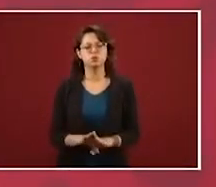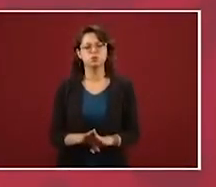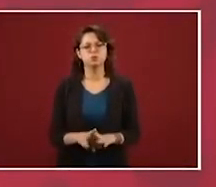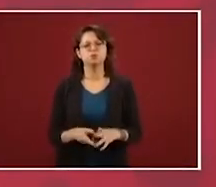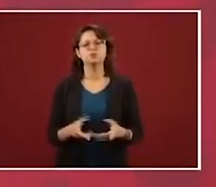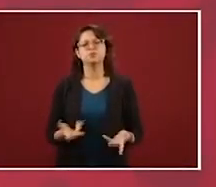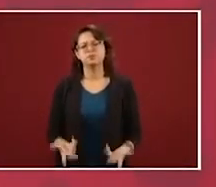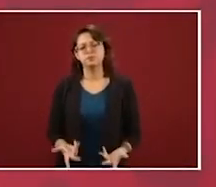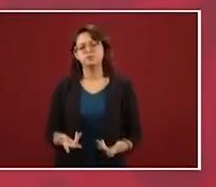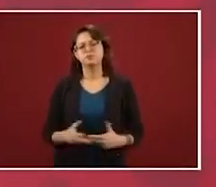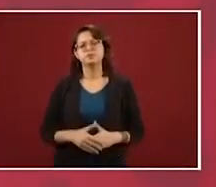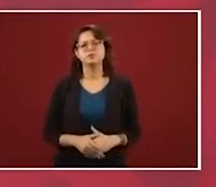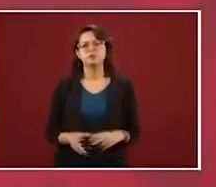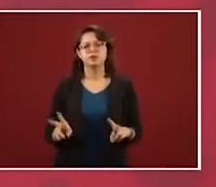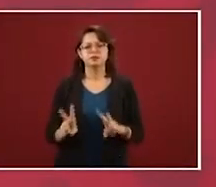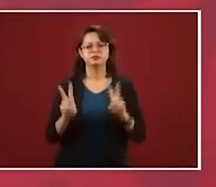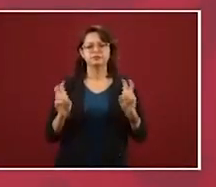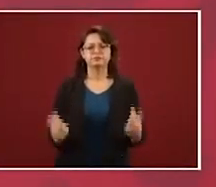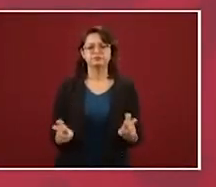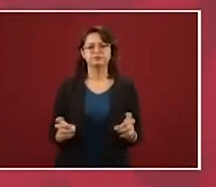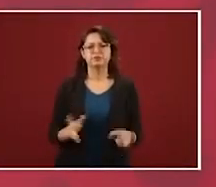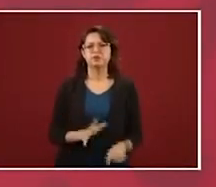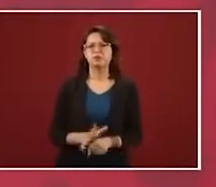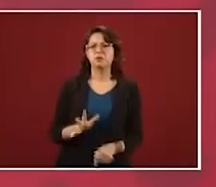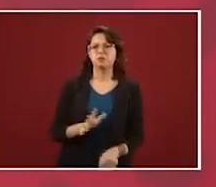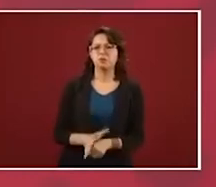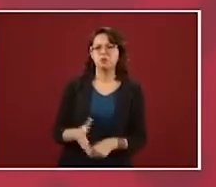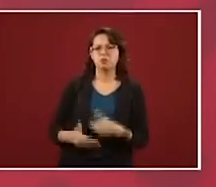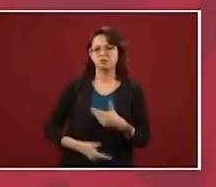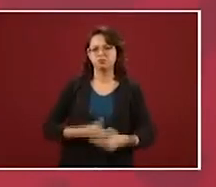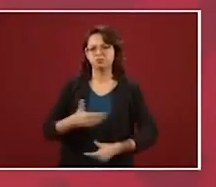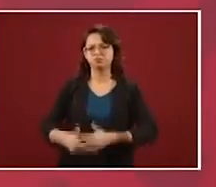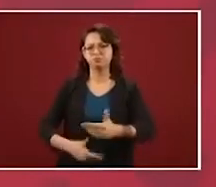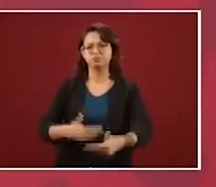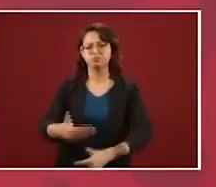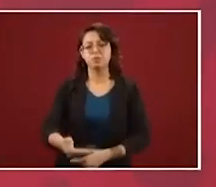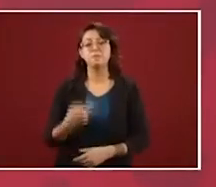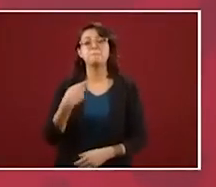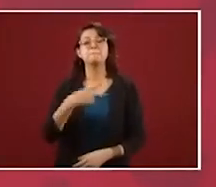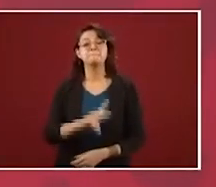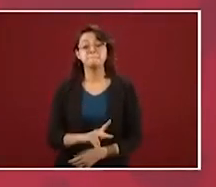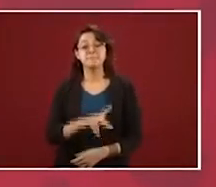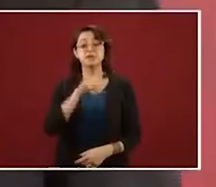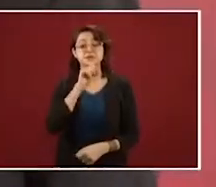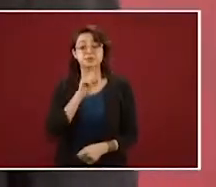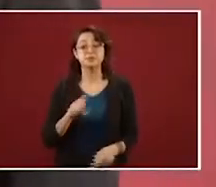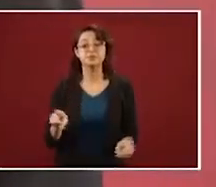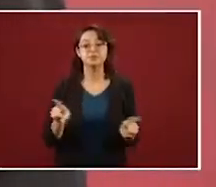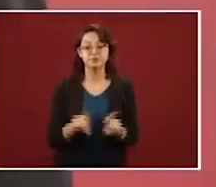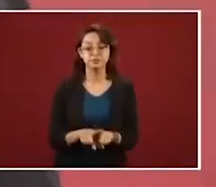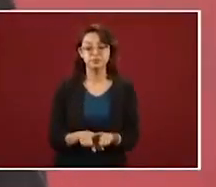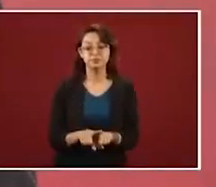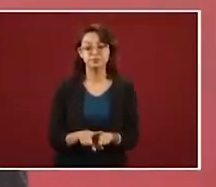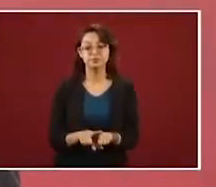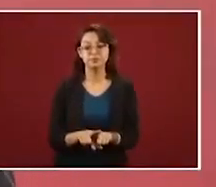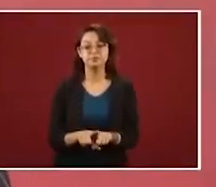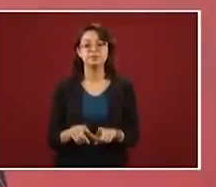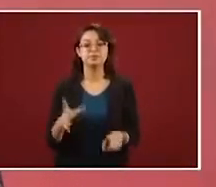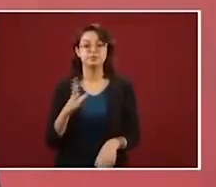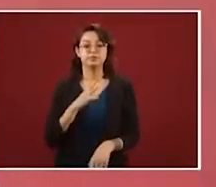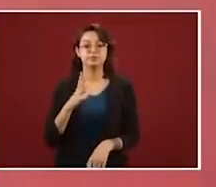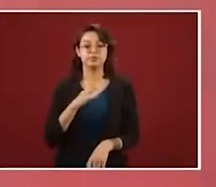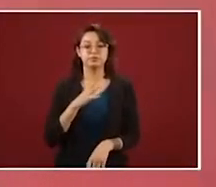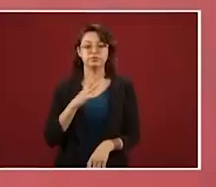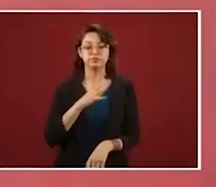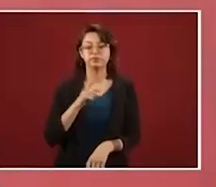este asunto? Pero también, como se presentó lo de la protesta de